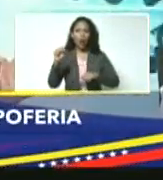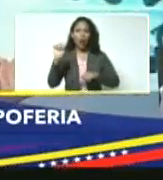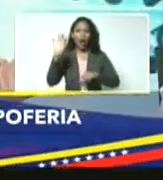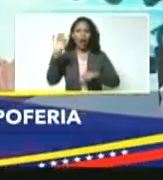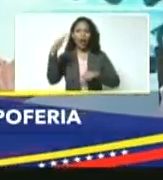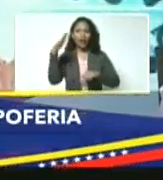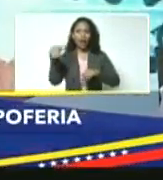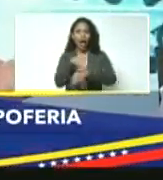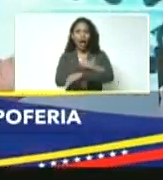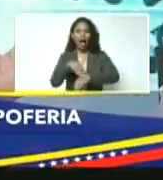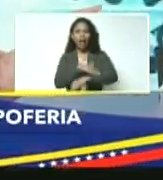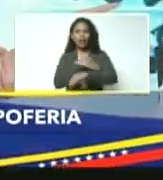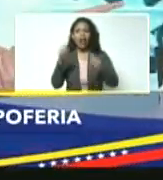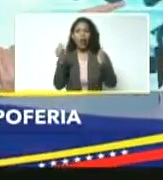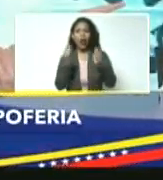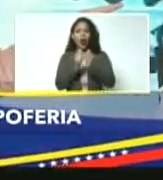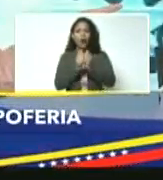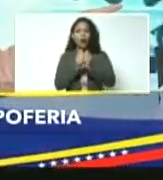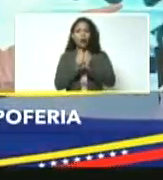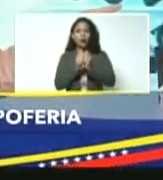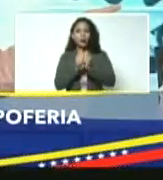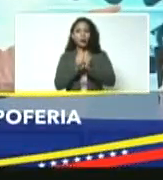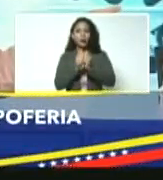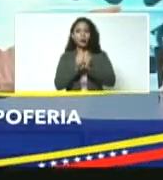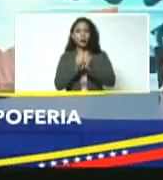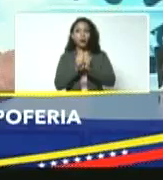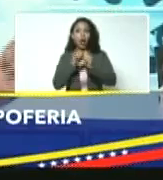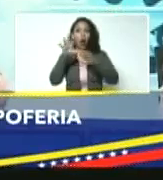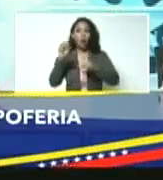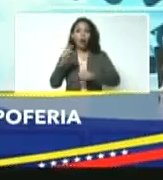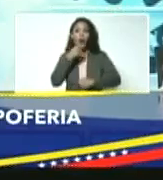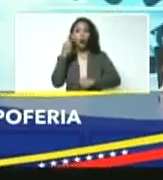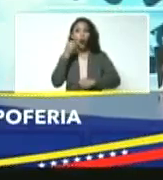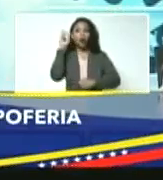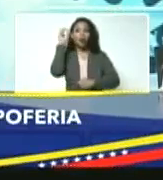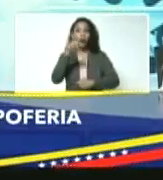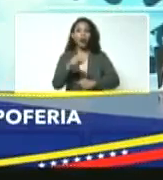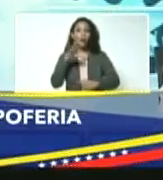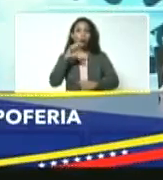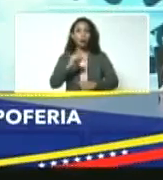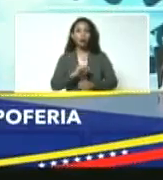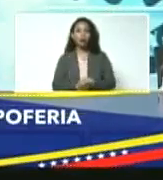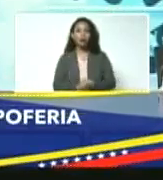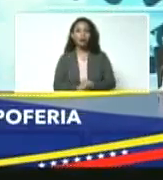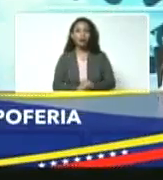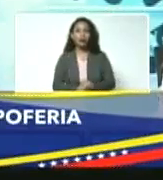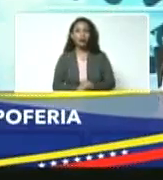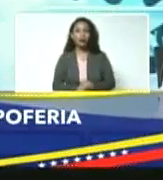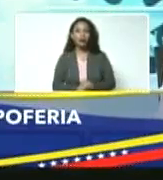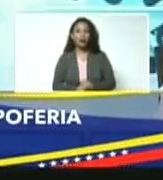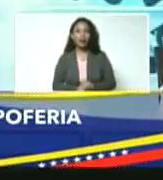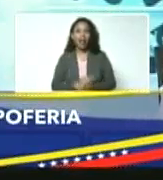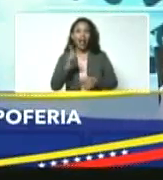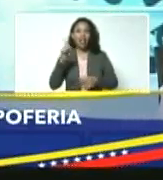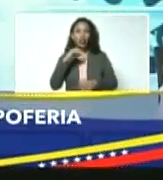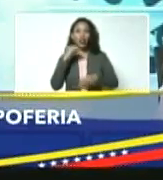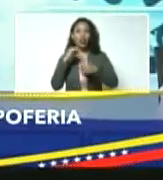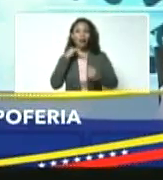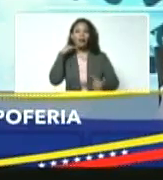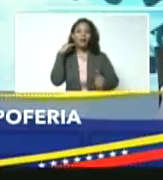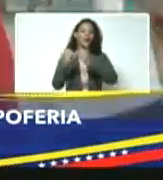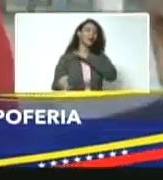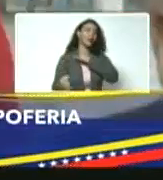Quinta Avenida con Pensilvania. Y lo compré rojo rojito también. Ajá, venganza imperial se llama. Sí,